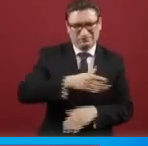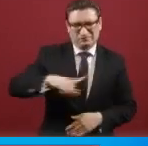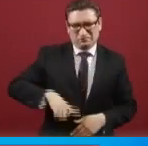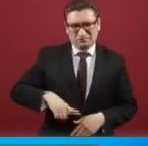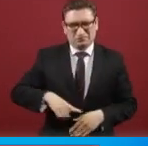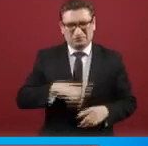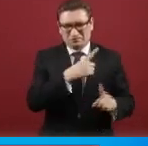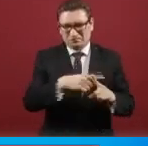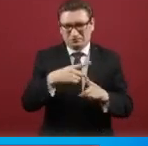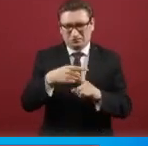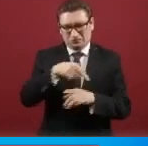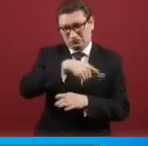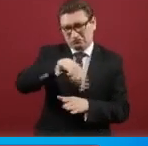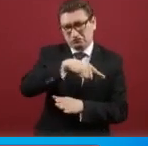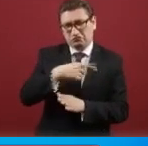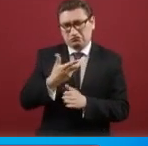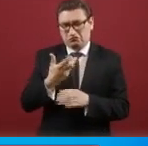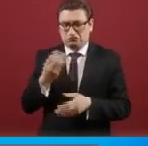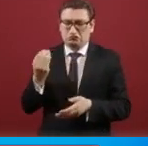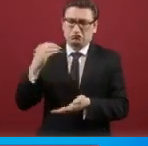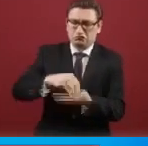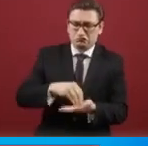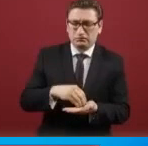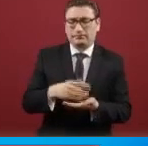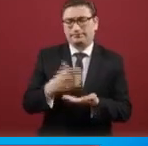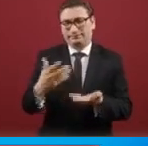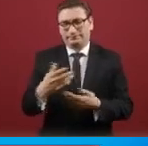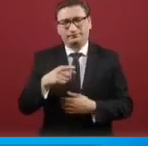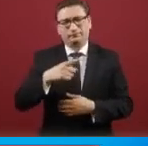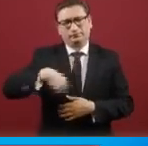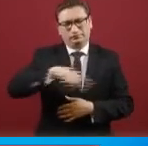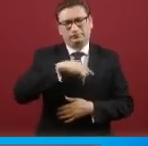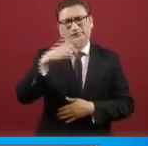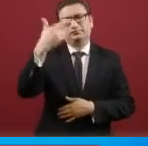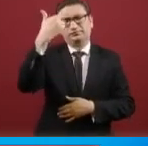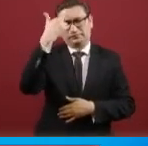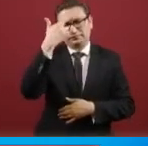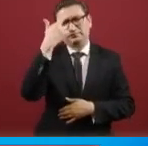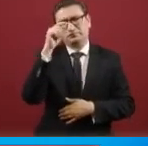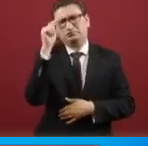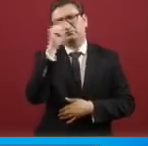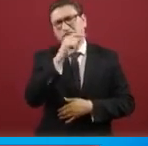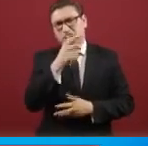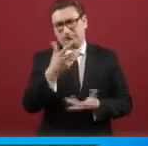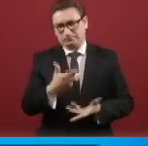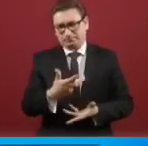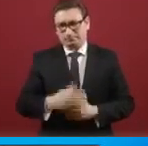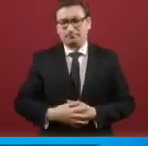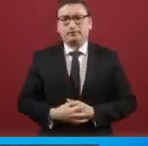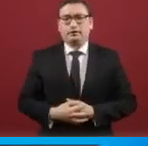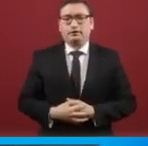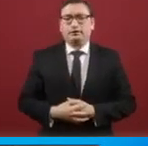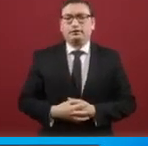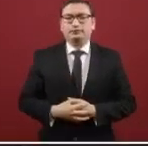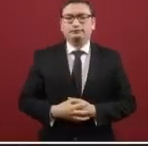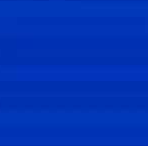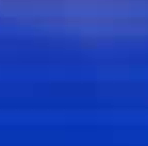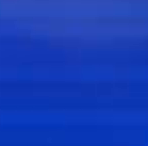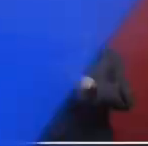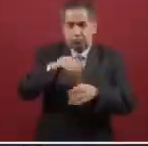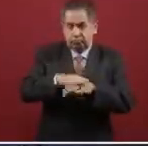estudiar por falta de recursos. Se reforzará la ética, el civil, la historia y la educación sexual, tomando como base el